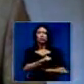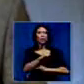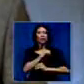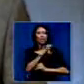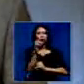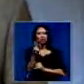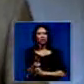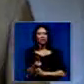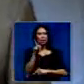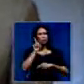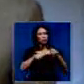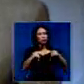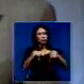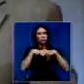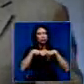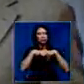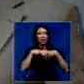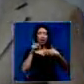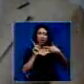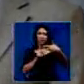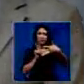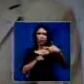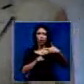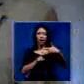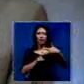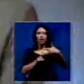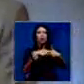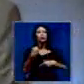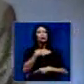es inaceptable. Y en tercer lugar,